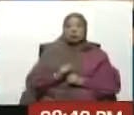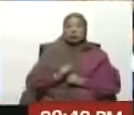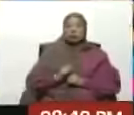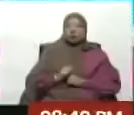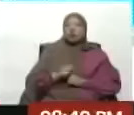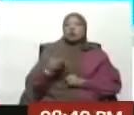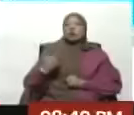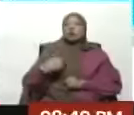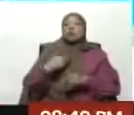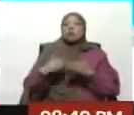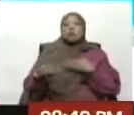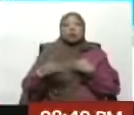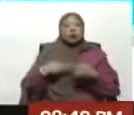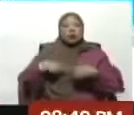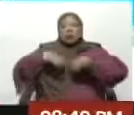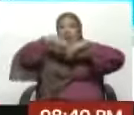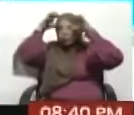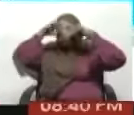llueva,